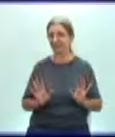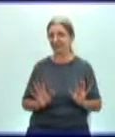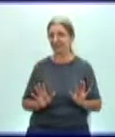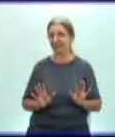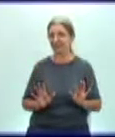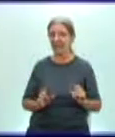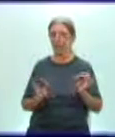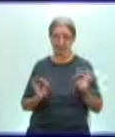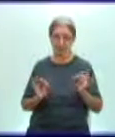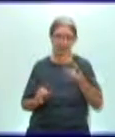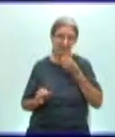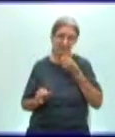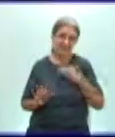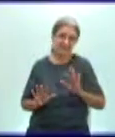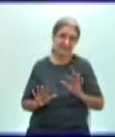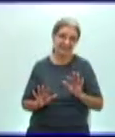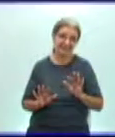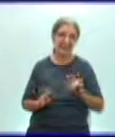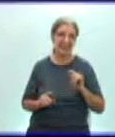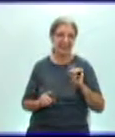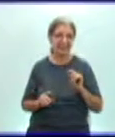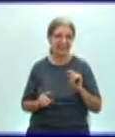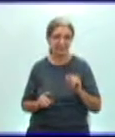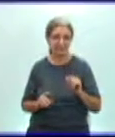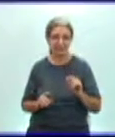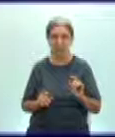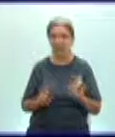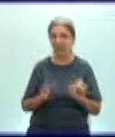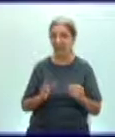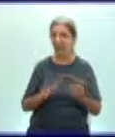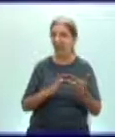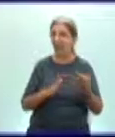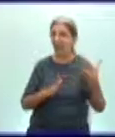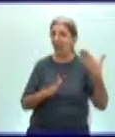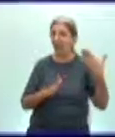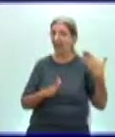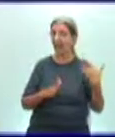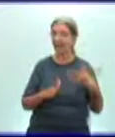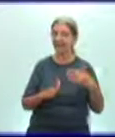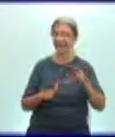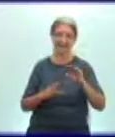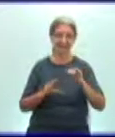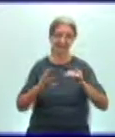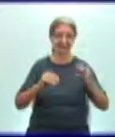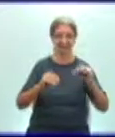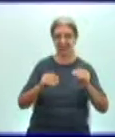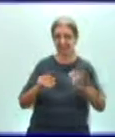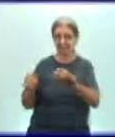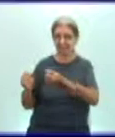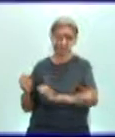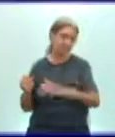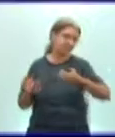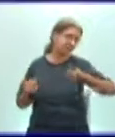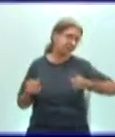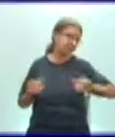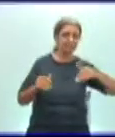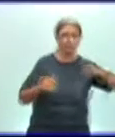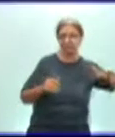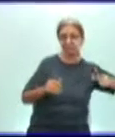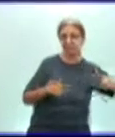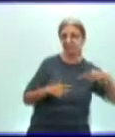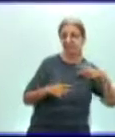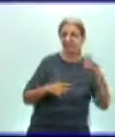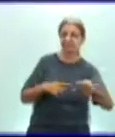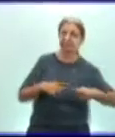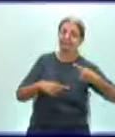absoluta fantasía, cuentos fantásticos. Originalmente se transmitía mediante la oralidad. Fíjense que ahí tiene